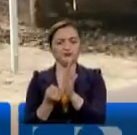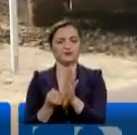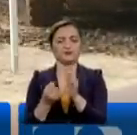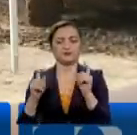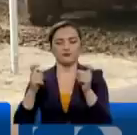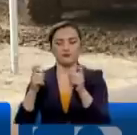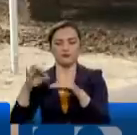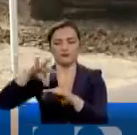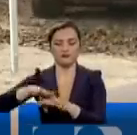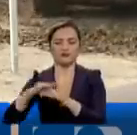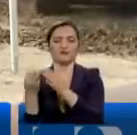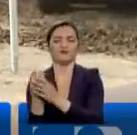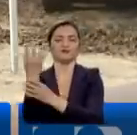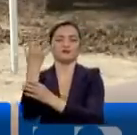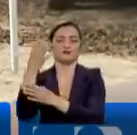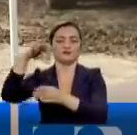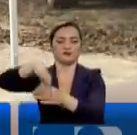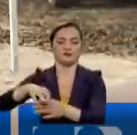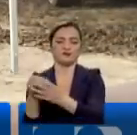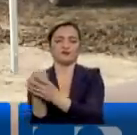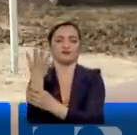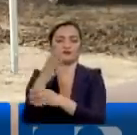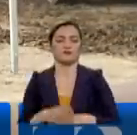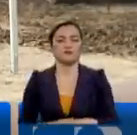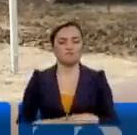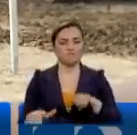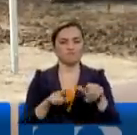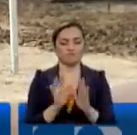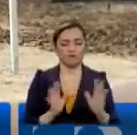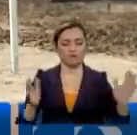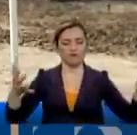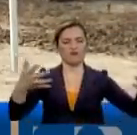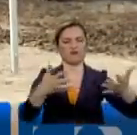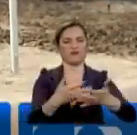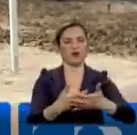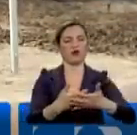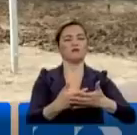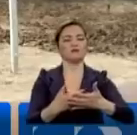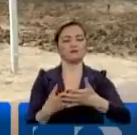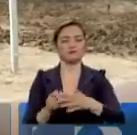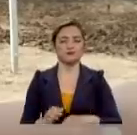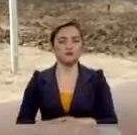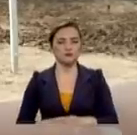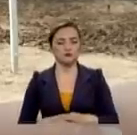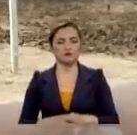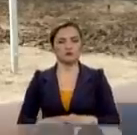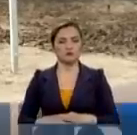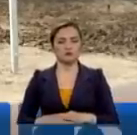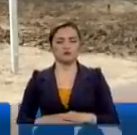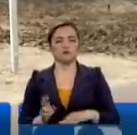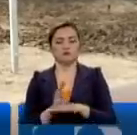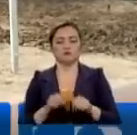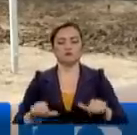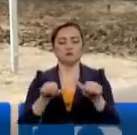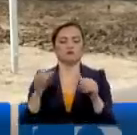Acá en el área del relleno se hace una área de amortiguamiento con plantas nativas y también los utilizamos para las diferentes